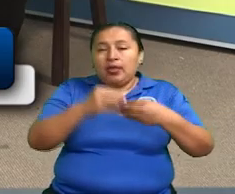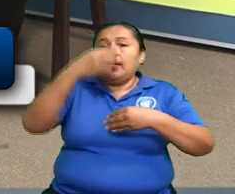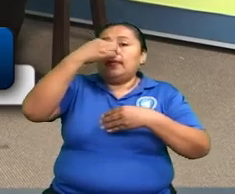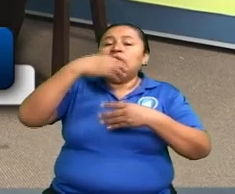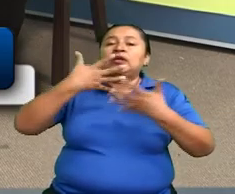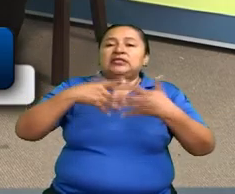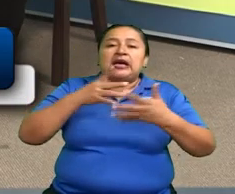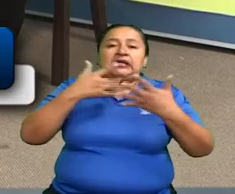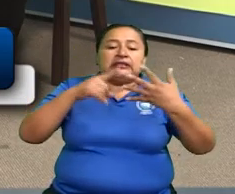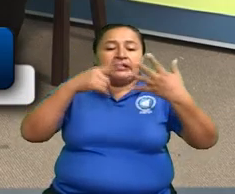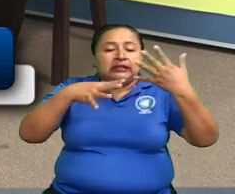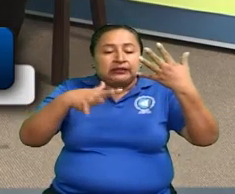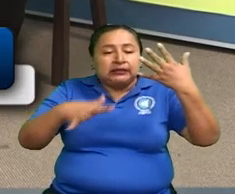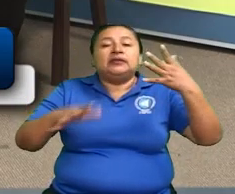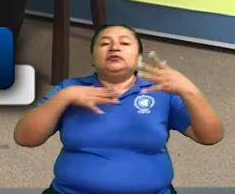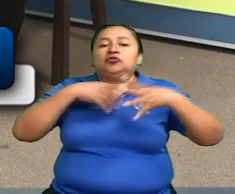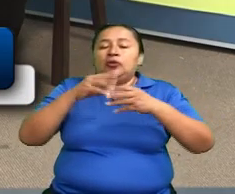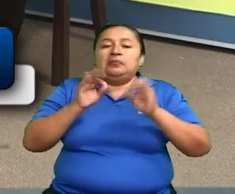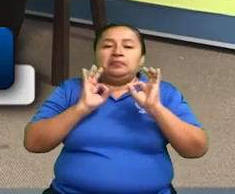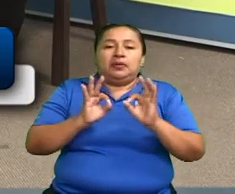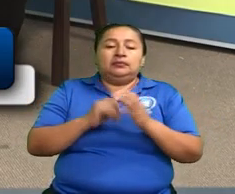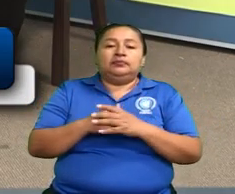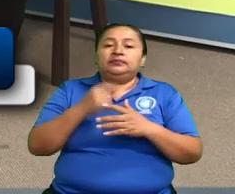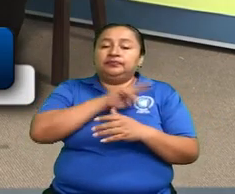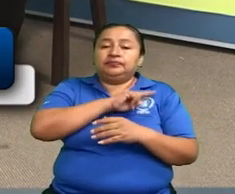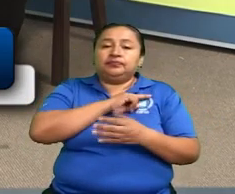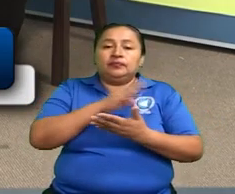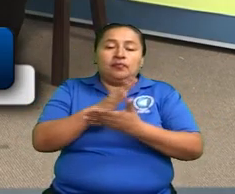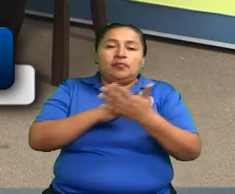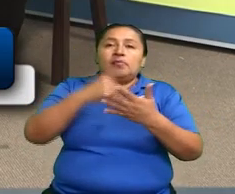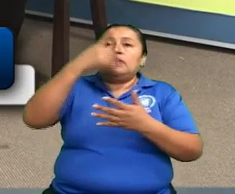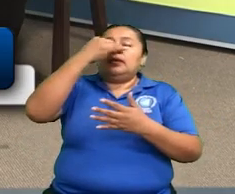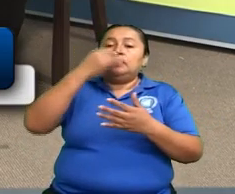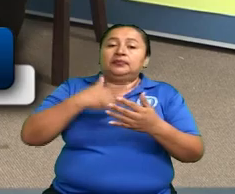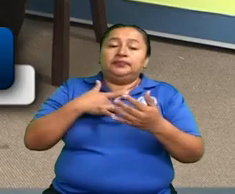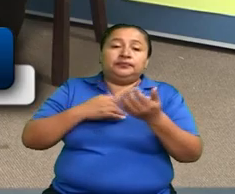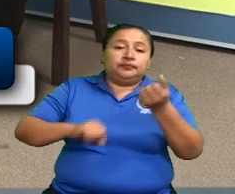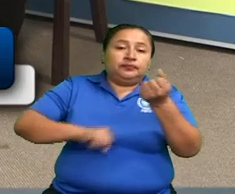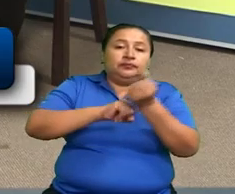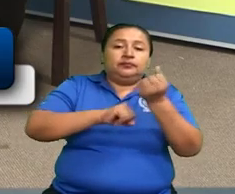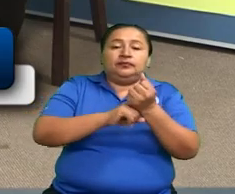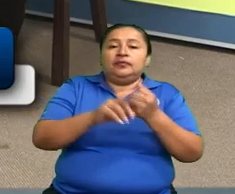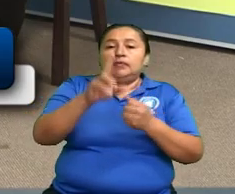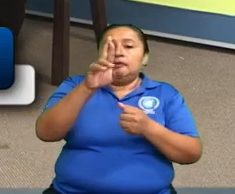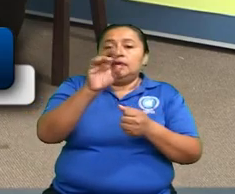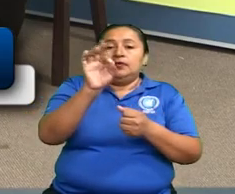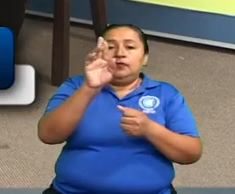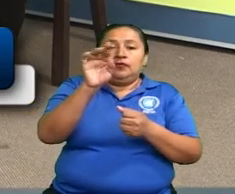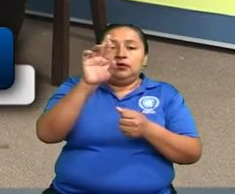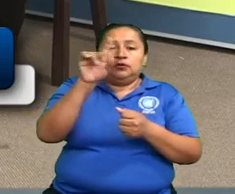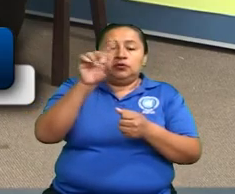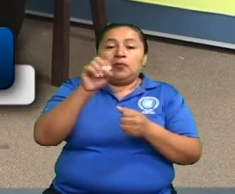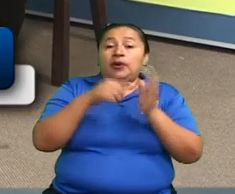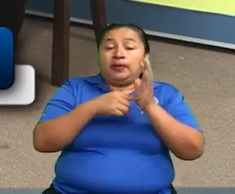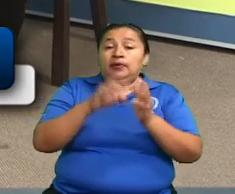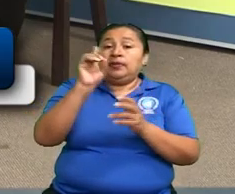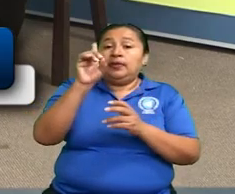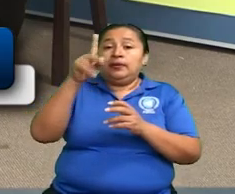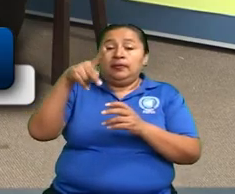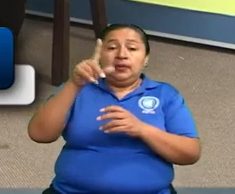garantiza también el refuerzo, porque hay vacunas que necesitan el refuerzo, como es en el caso de la DPT. Aplicamos